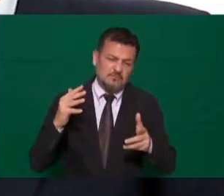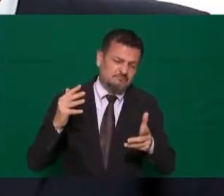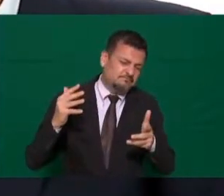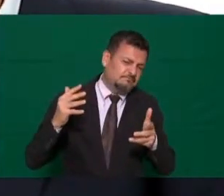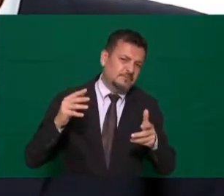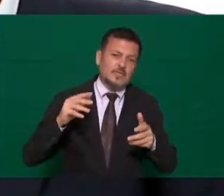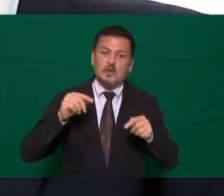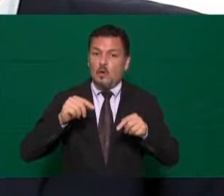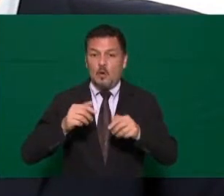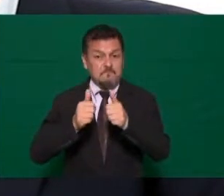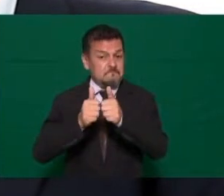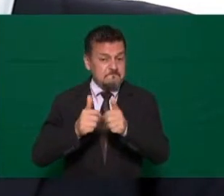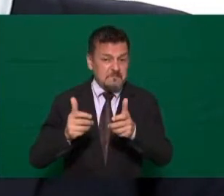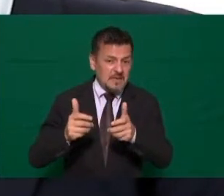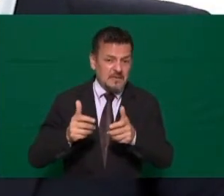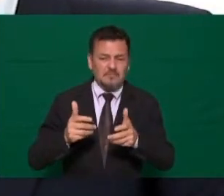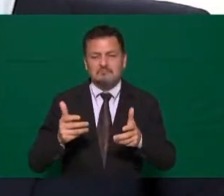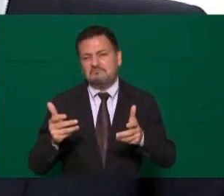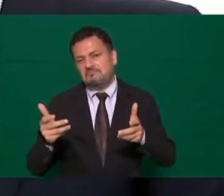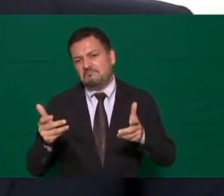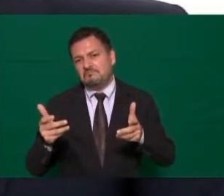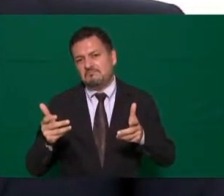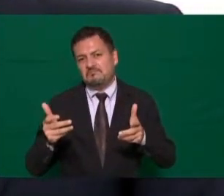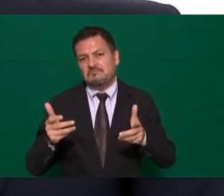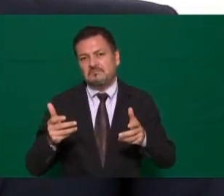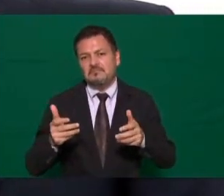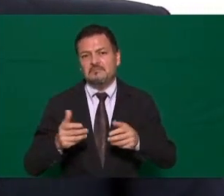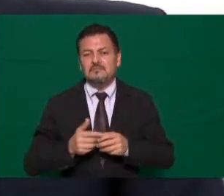si no permitimos la impunidad,